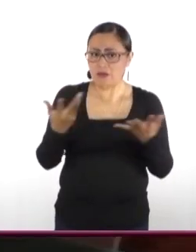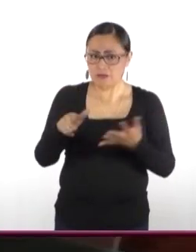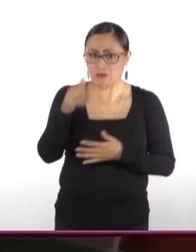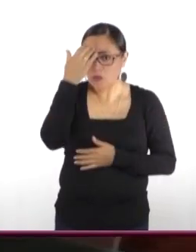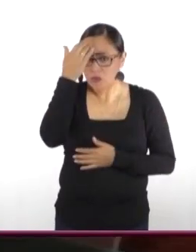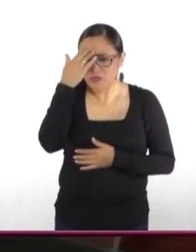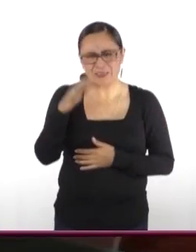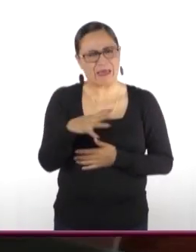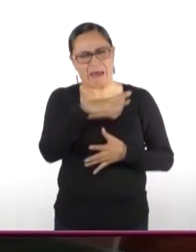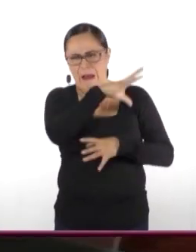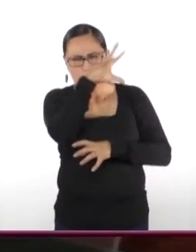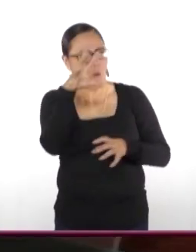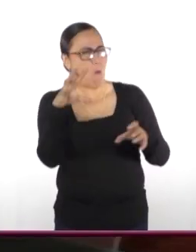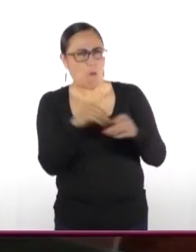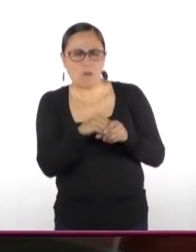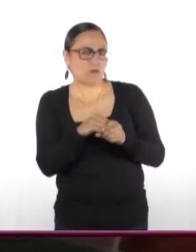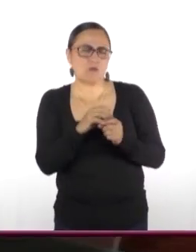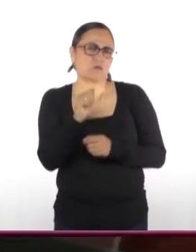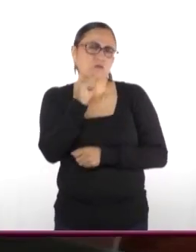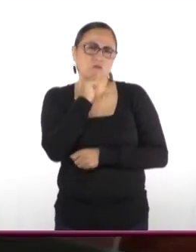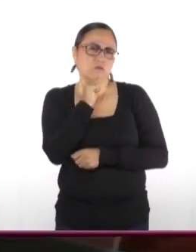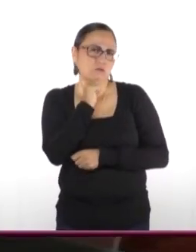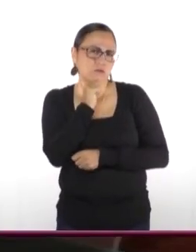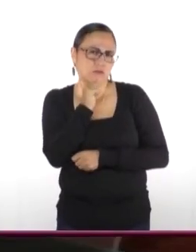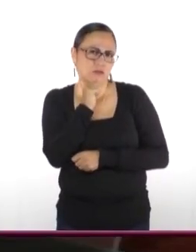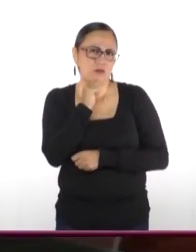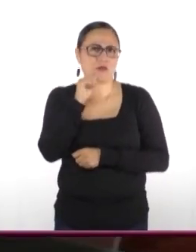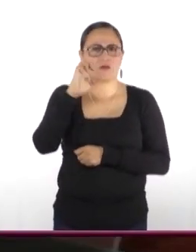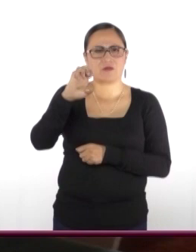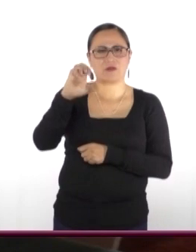conozco tan bien como me gustaría, pero justo